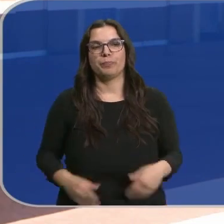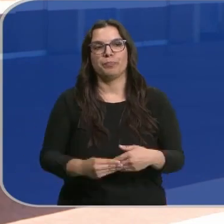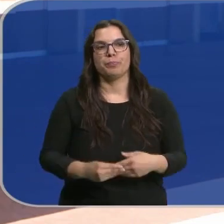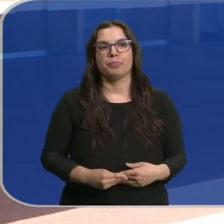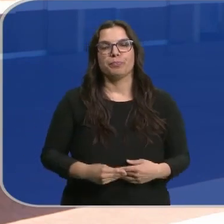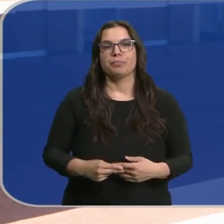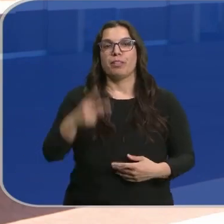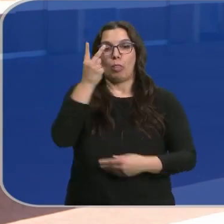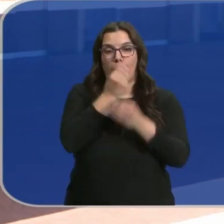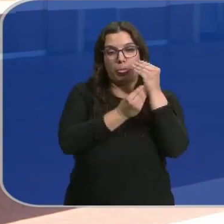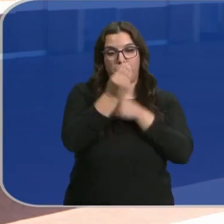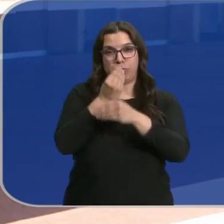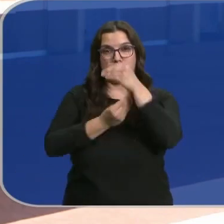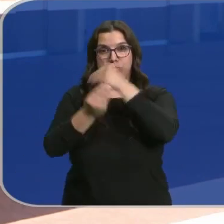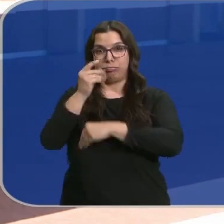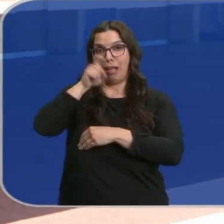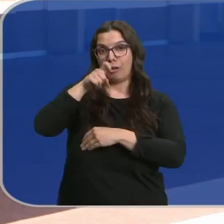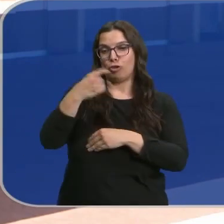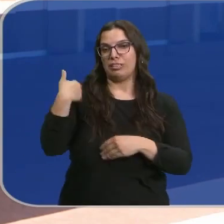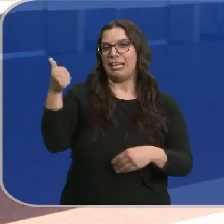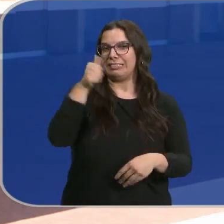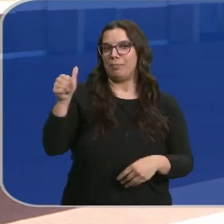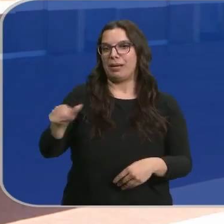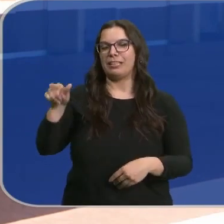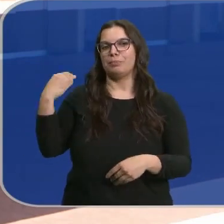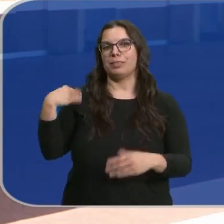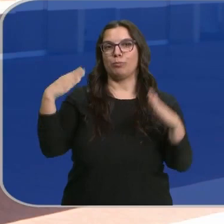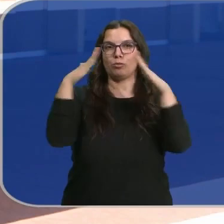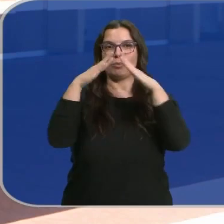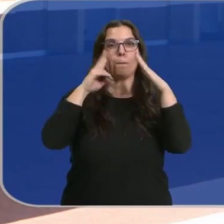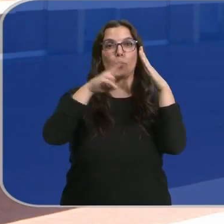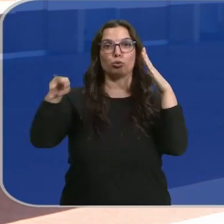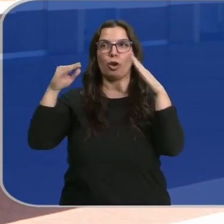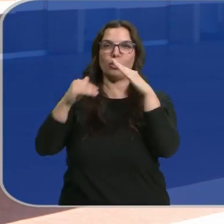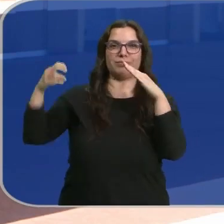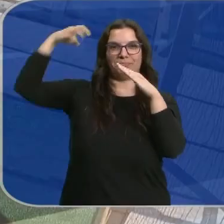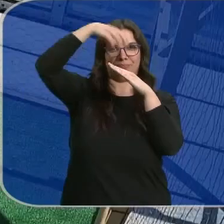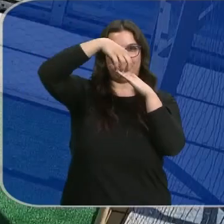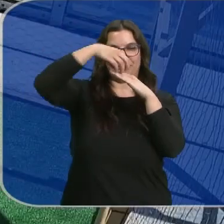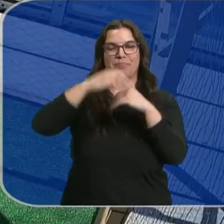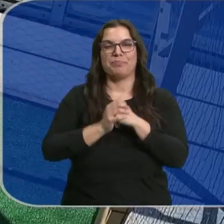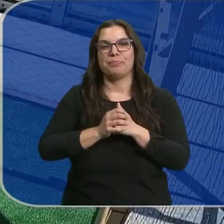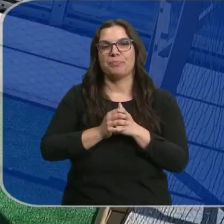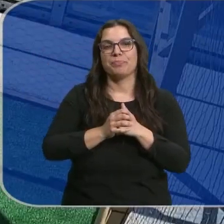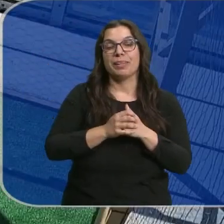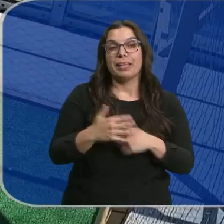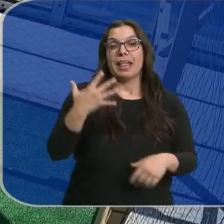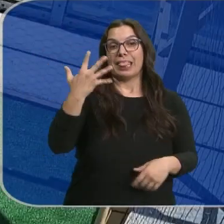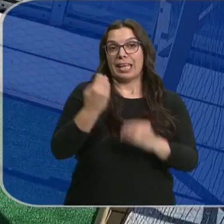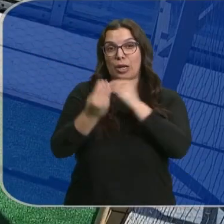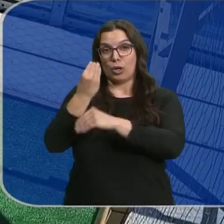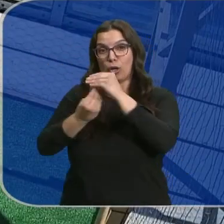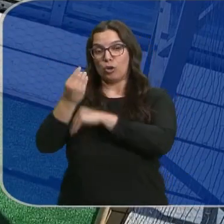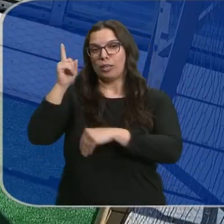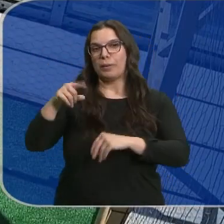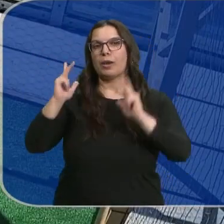2 crías de halcón peregrino habitan desde hace unas semanas en la azotea de este Museo de la Evolución Humana. Hay otras 5